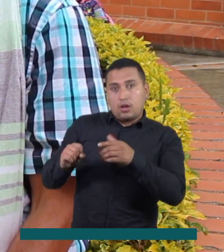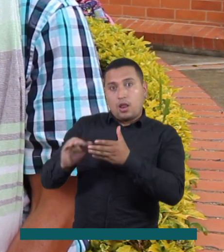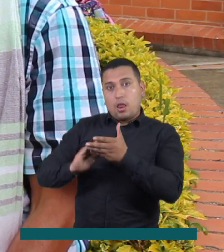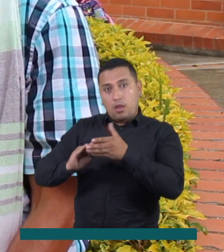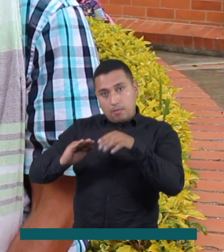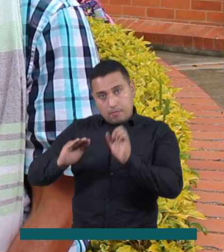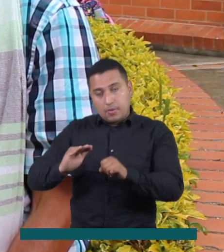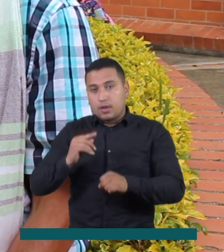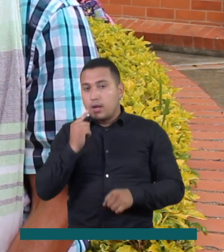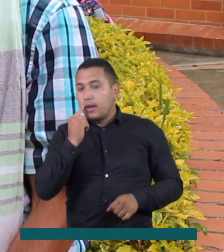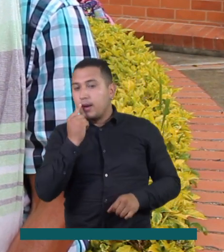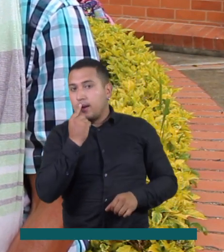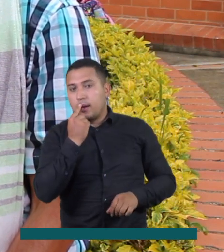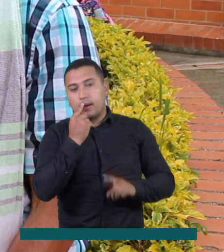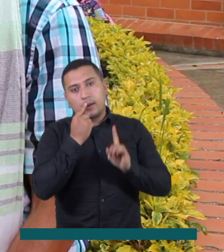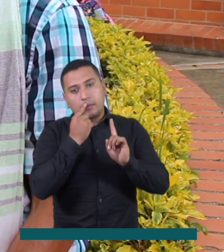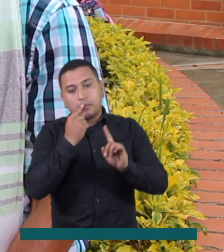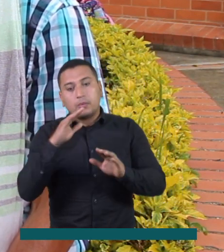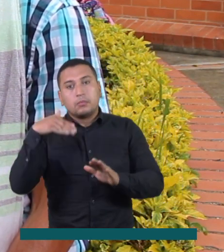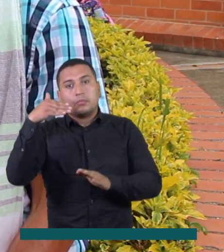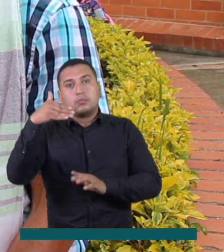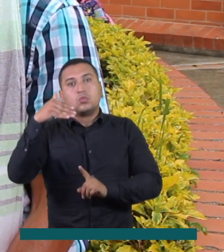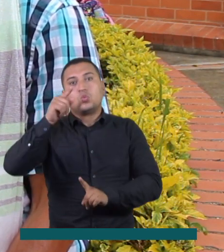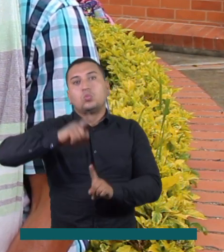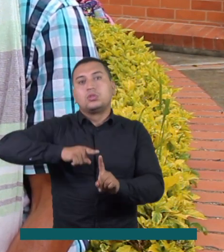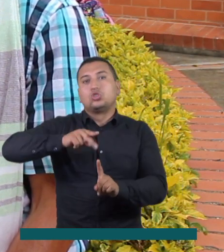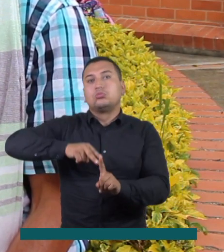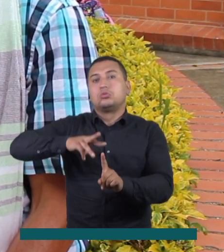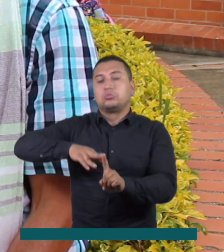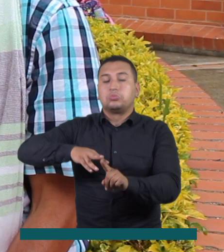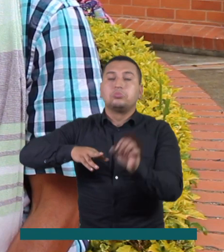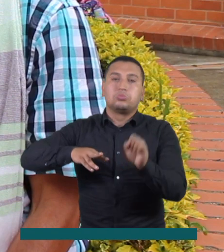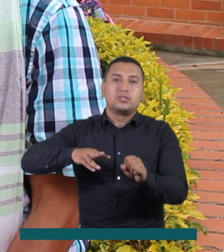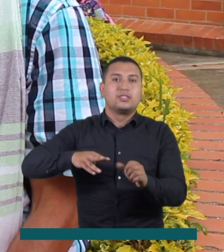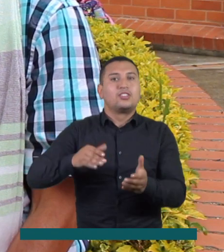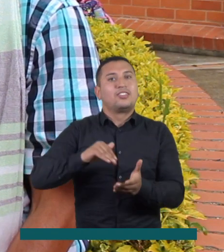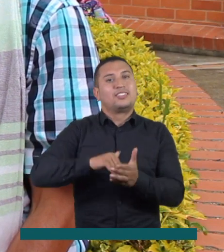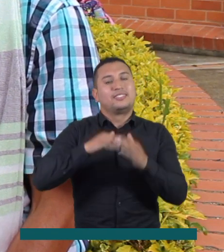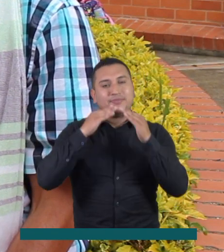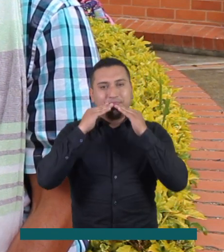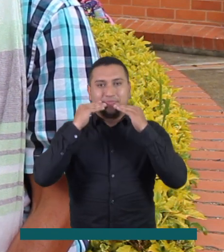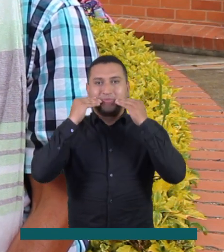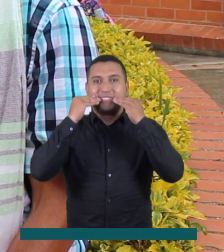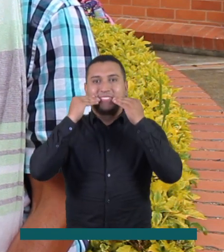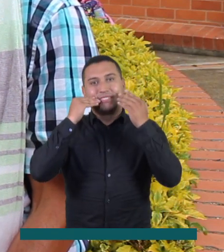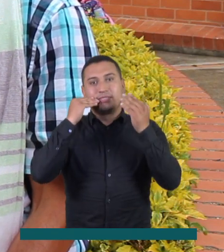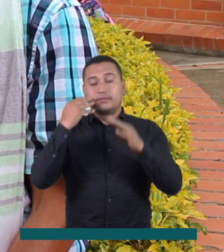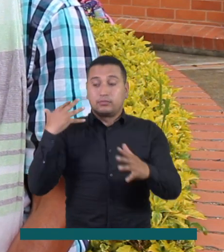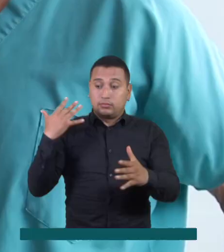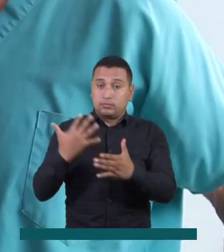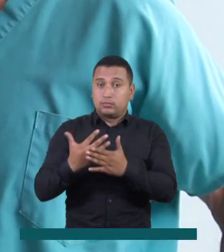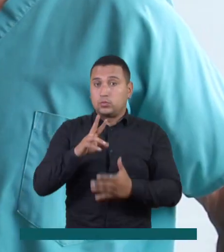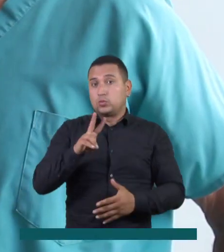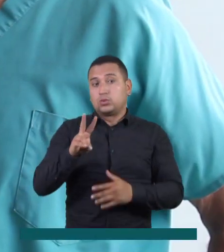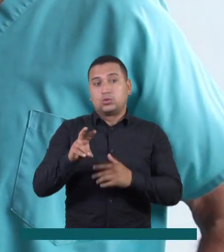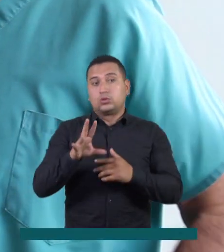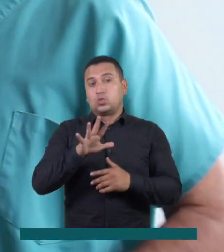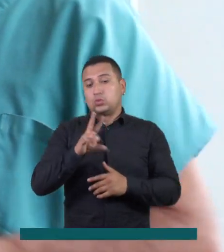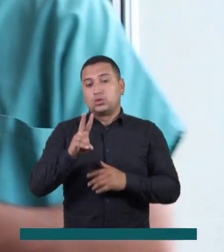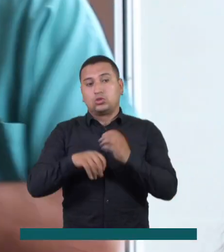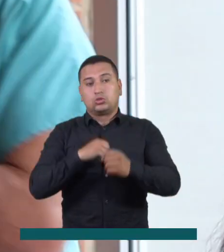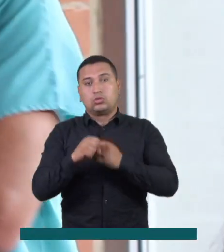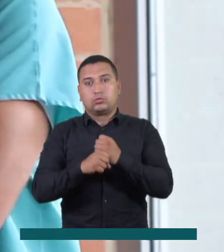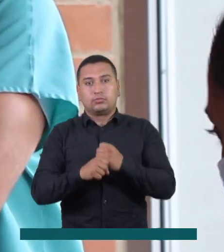labio y seguramente en unos meses podrá sonreír, lo que no ha podido hacer en 52 años. Según el